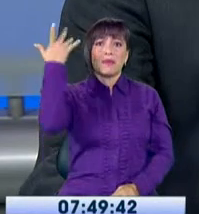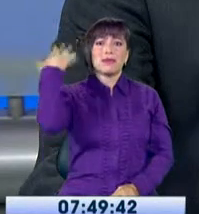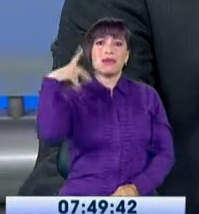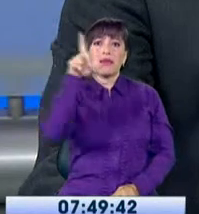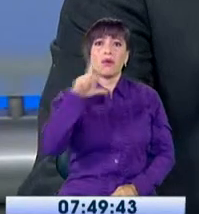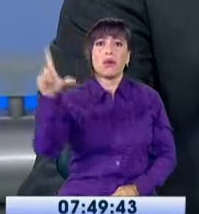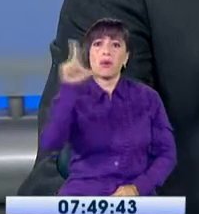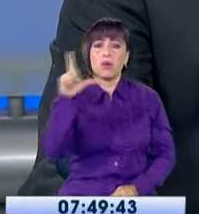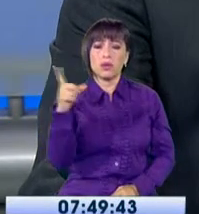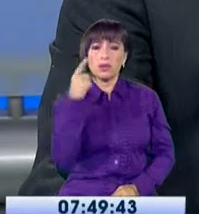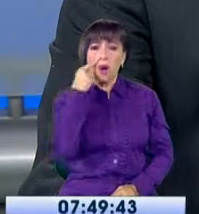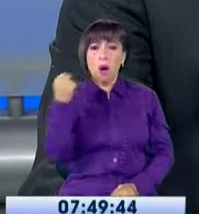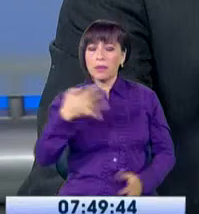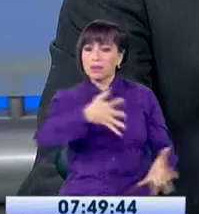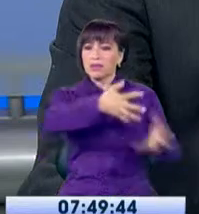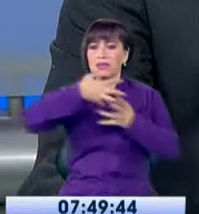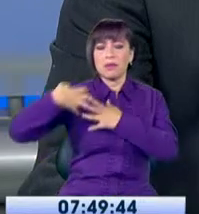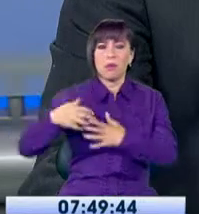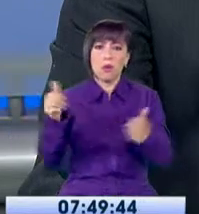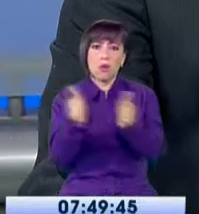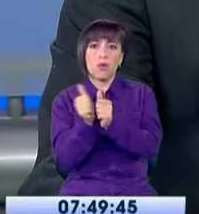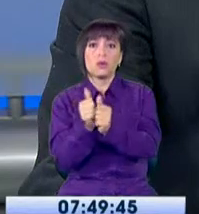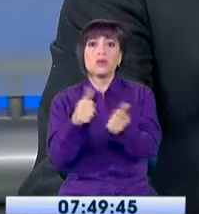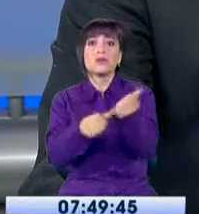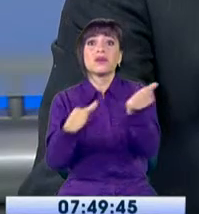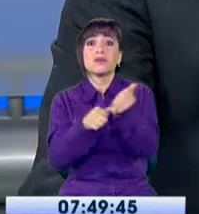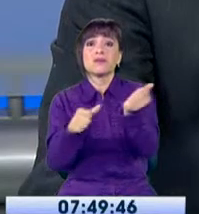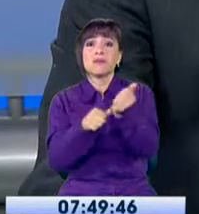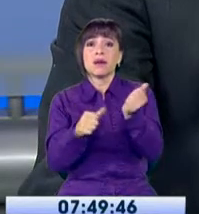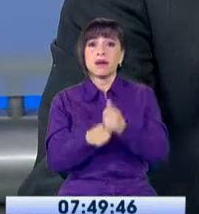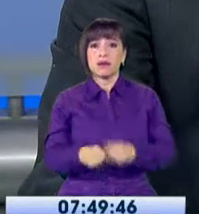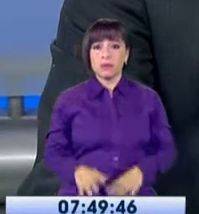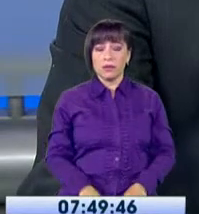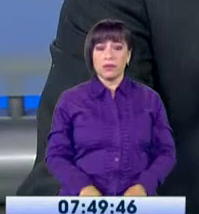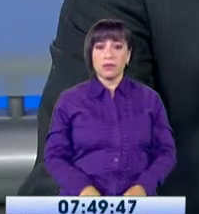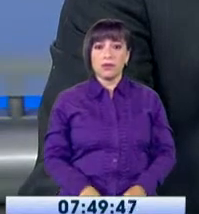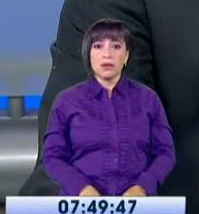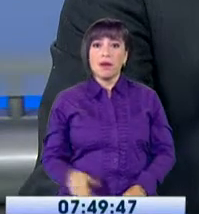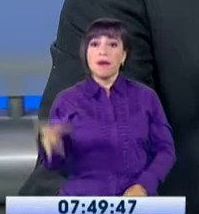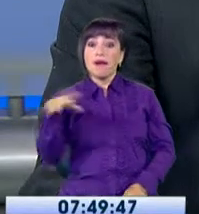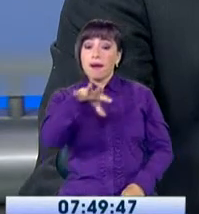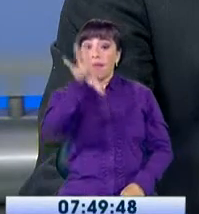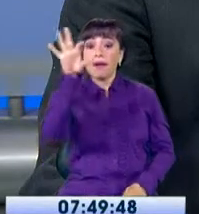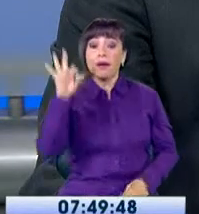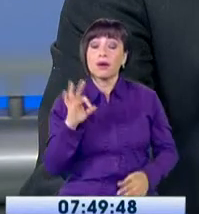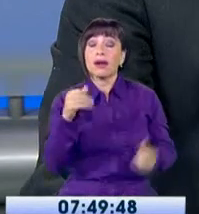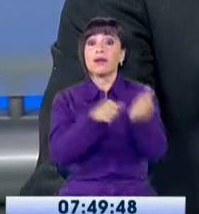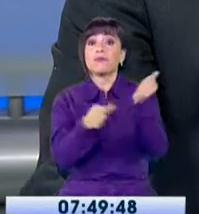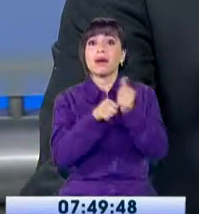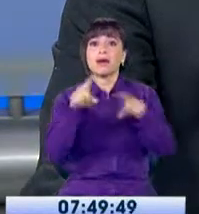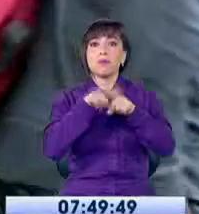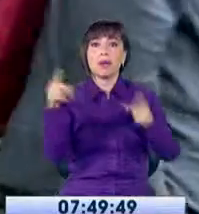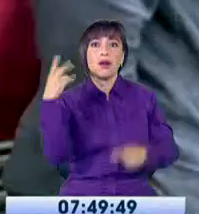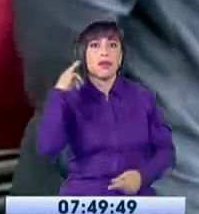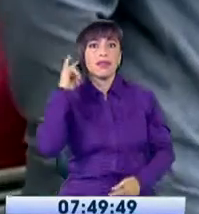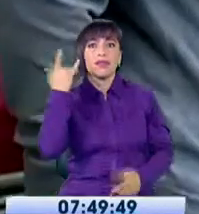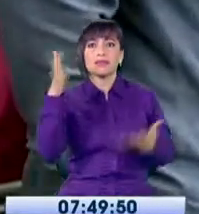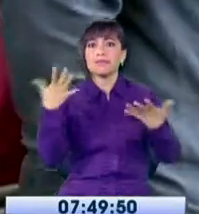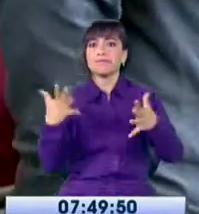junto a su hermano, el cual fue encontrado en otro sector de la ciudad de Quito. De la pequeña no existe rastro alguno.